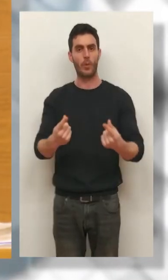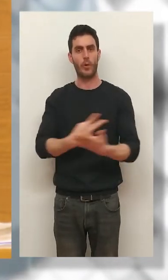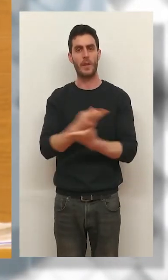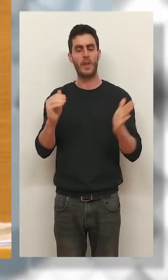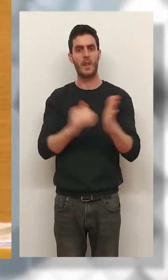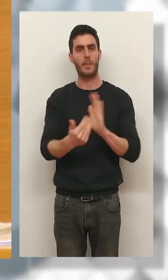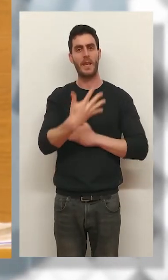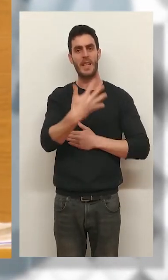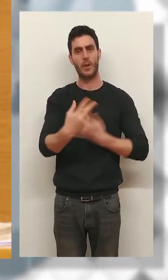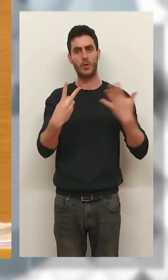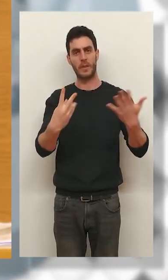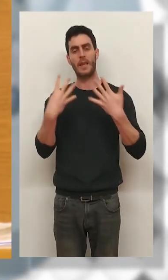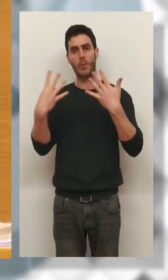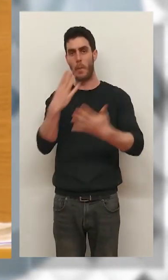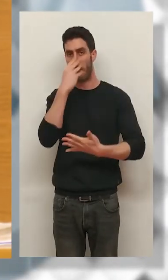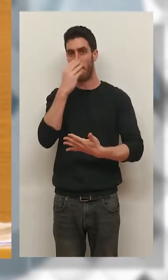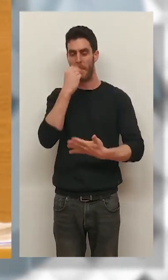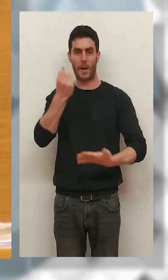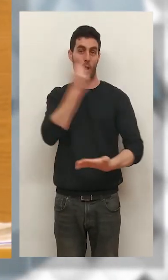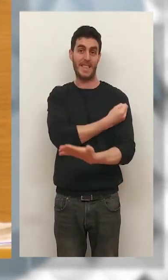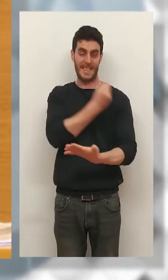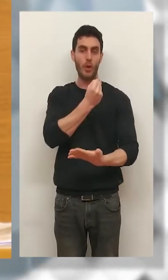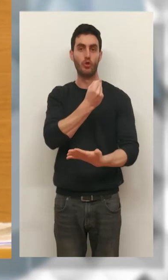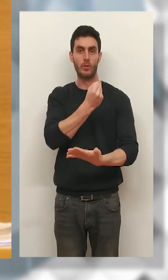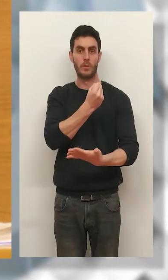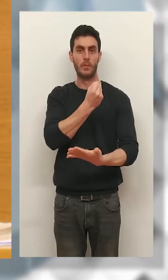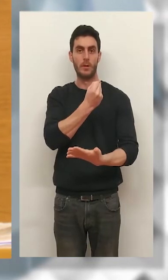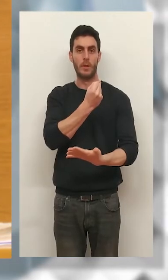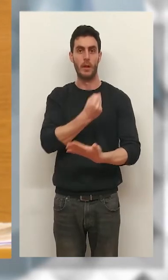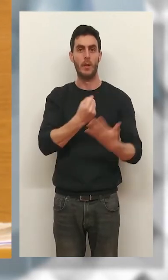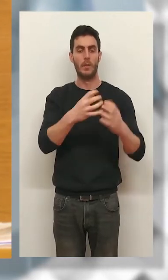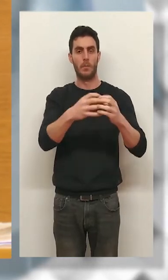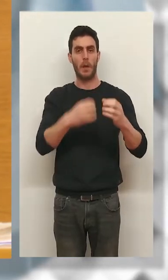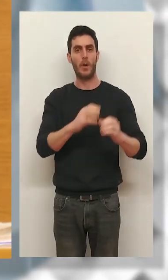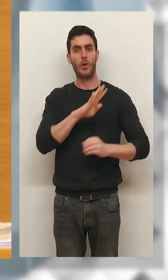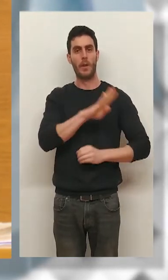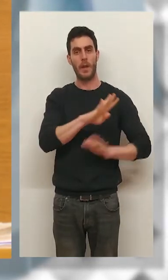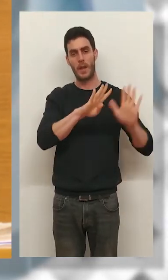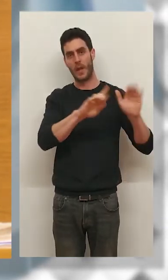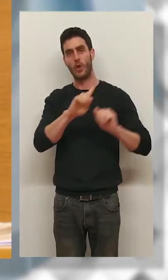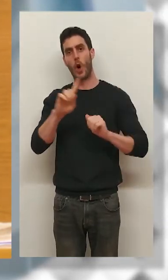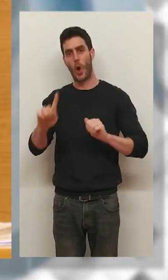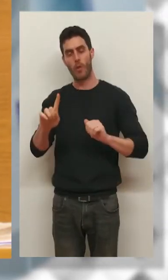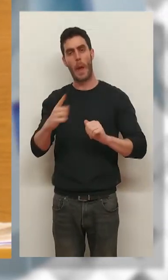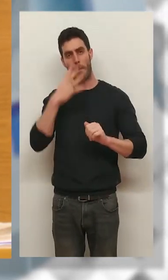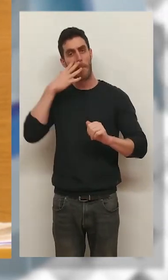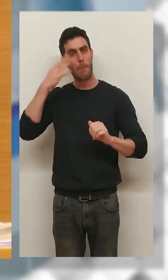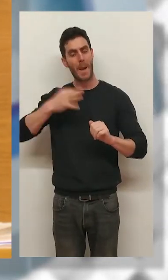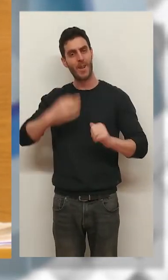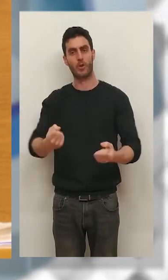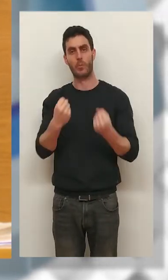17.579 perros censados, de los cuales 911 son potencialmente peligrosos hasta que se apruebe la nueva